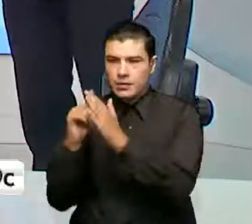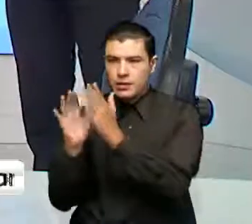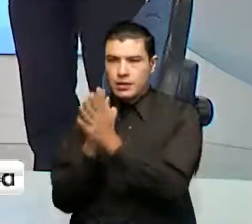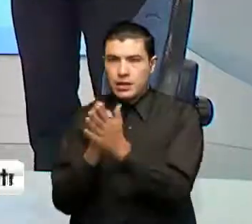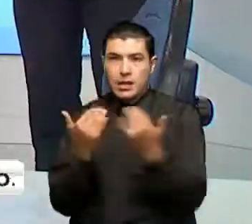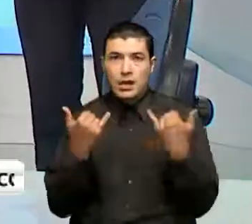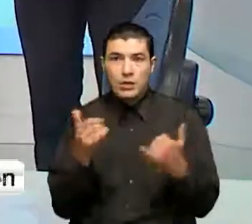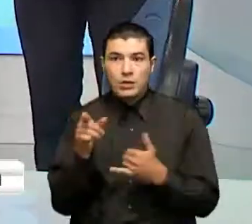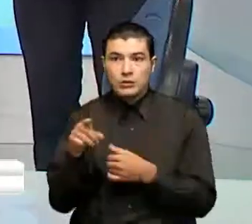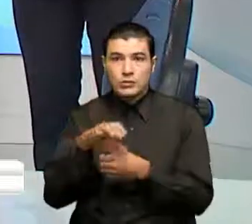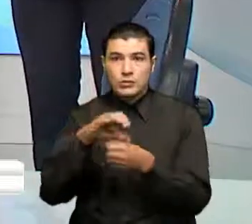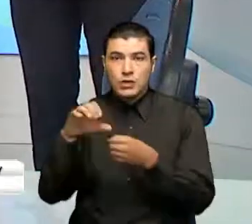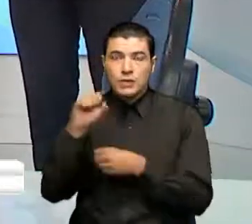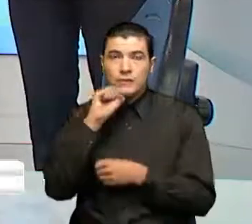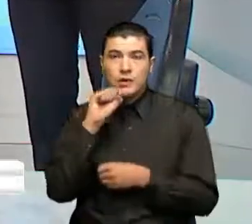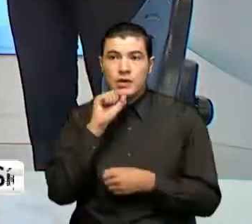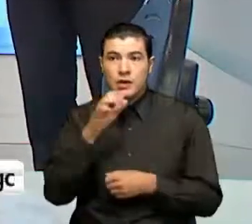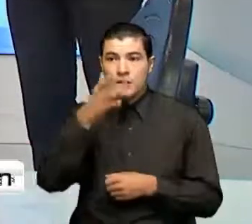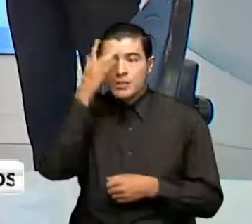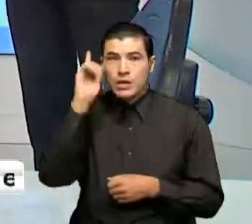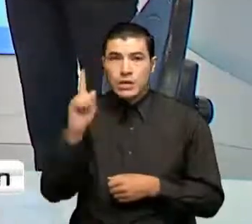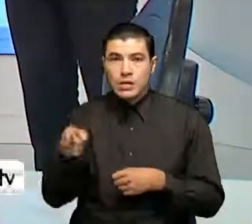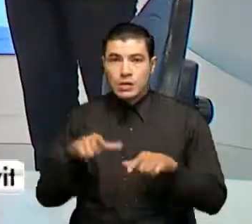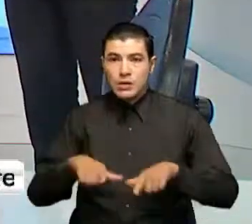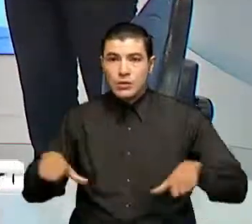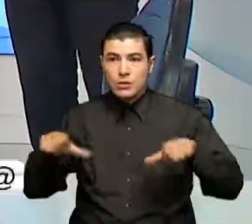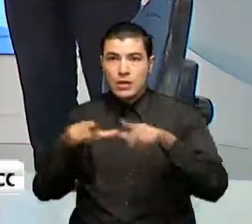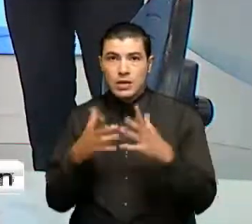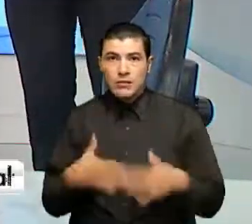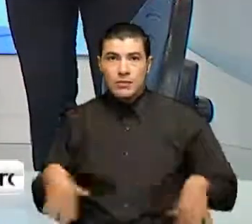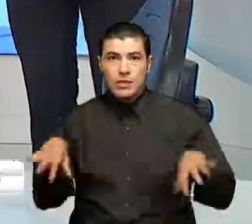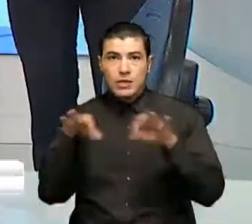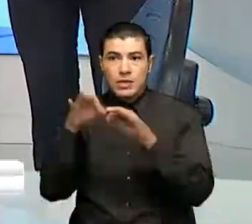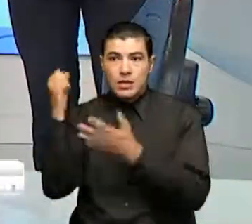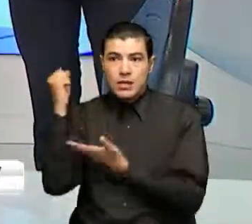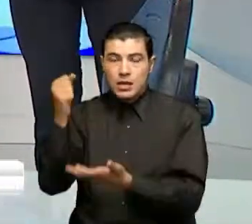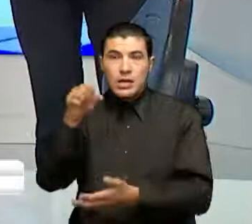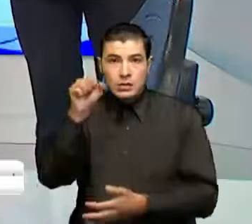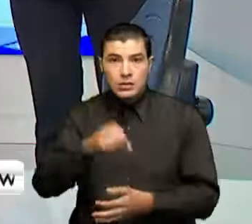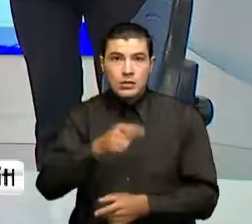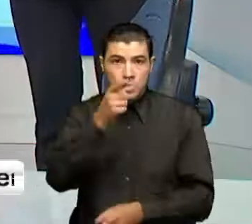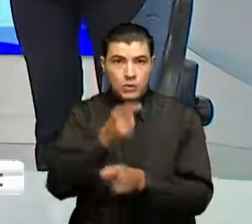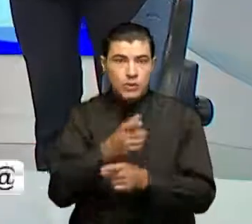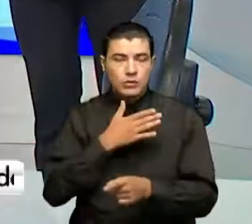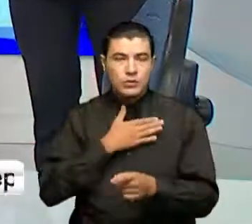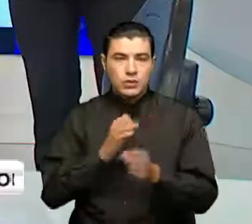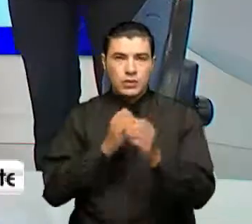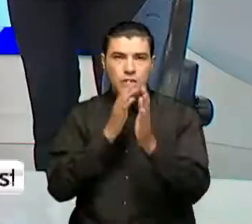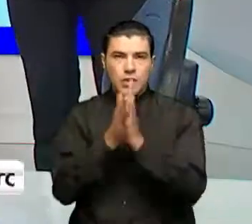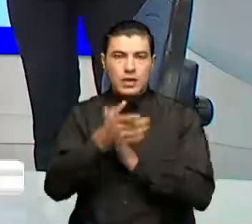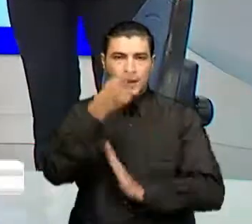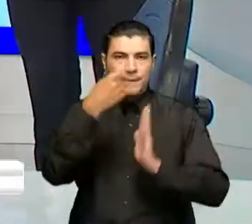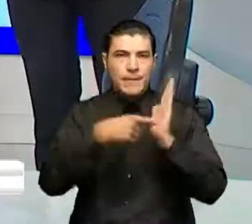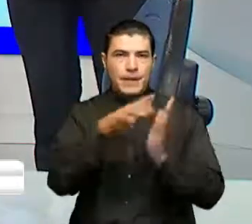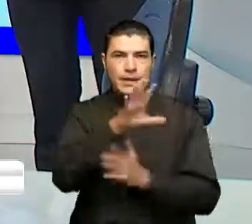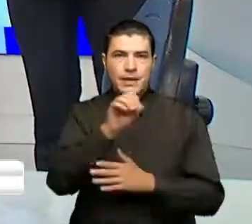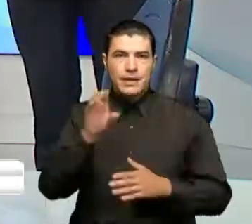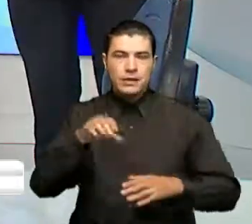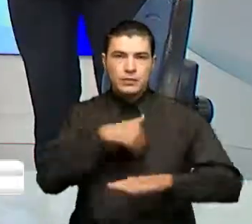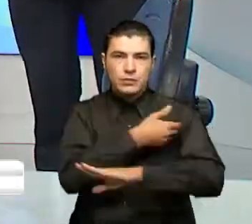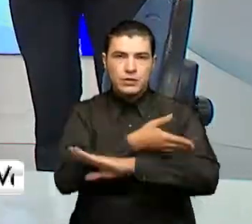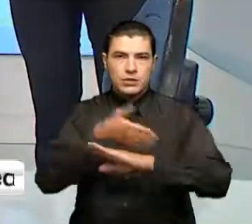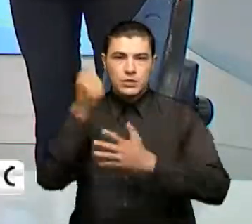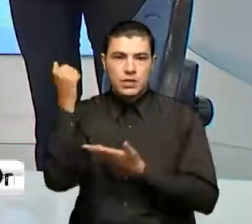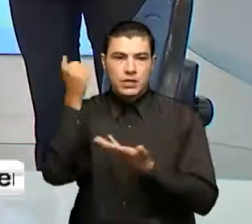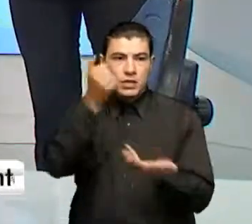la pasamos hacia barrancabermeja jon porque allí hay importantes inversiones así es le cuento eso ya nuestros televidentes que son más de 1500 millones de pesos los que serán